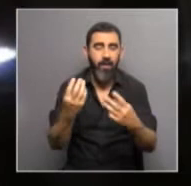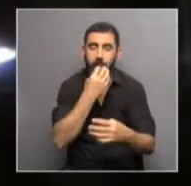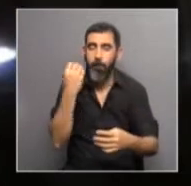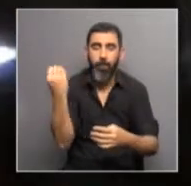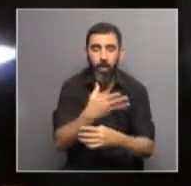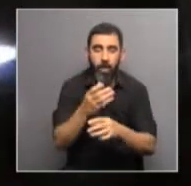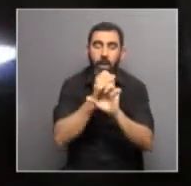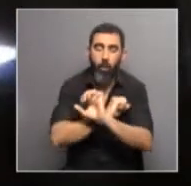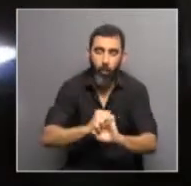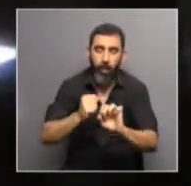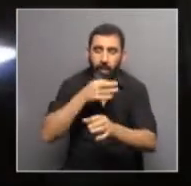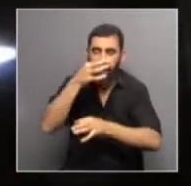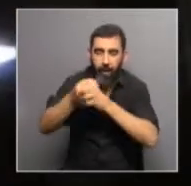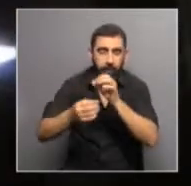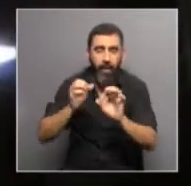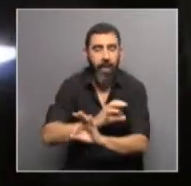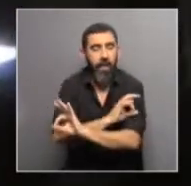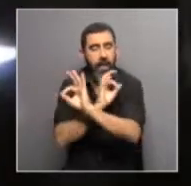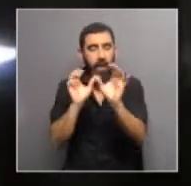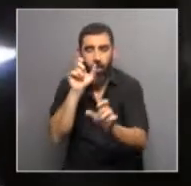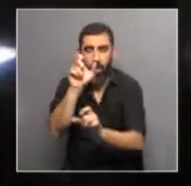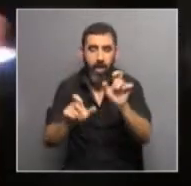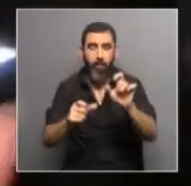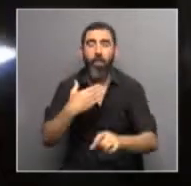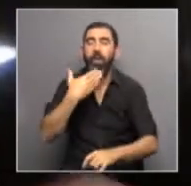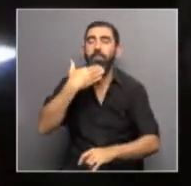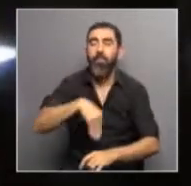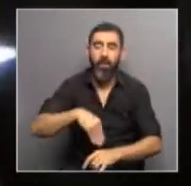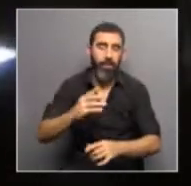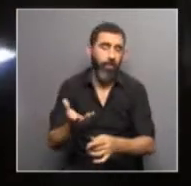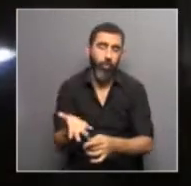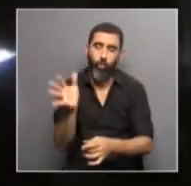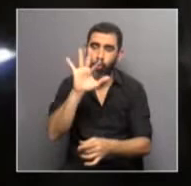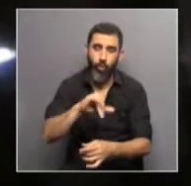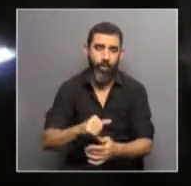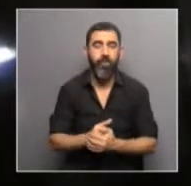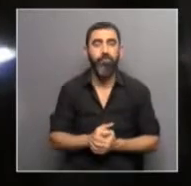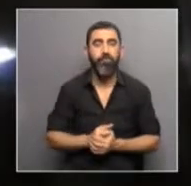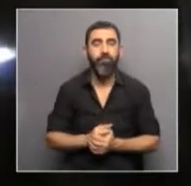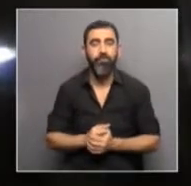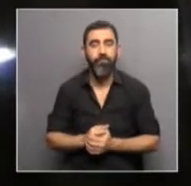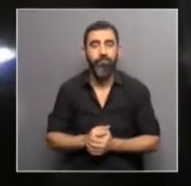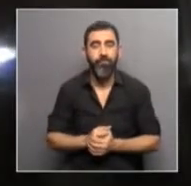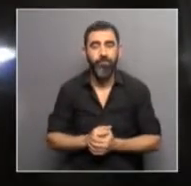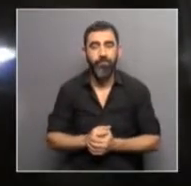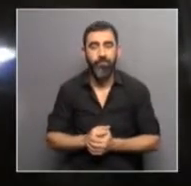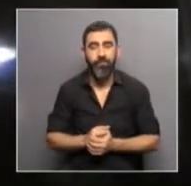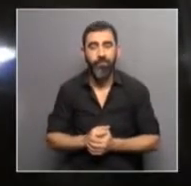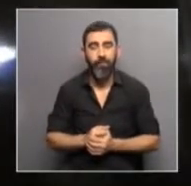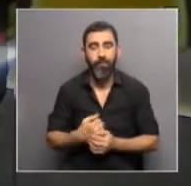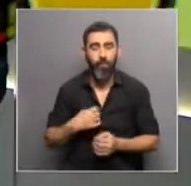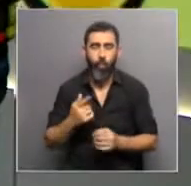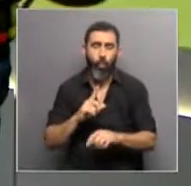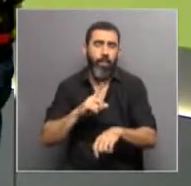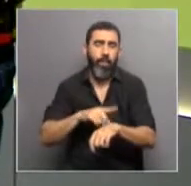que permita traducir eso en algo que le pueda ayudar a la gente en la vida cotidiana. Gianfranco, no me animo a poner un tiempo, pero